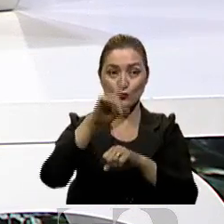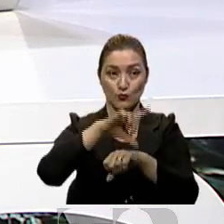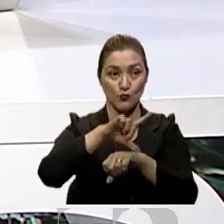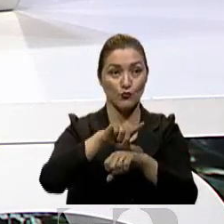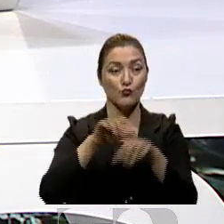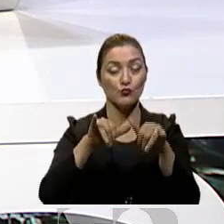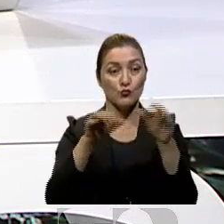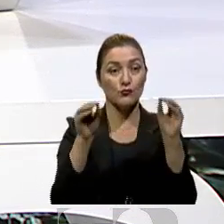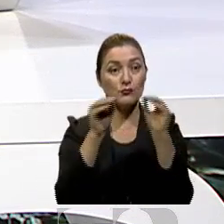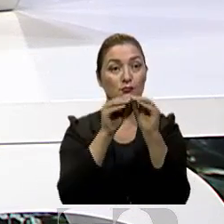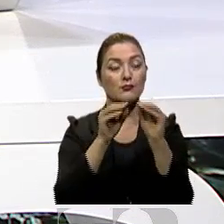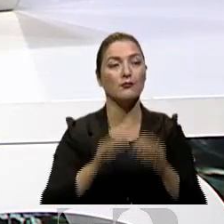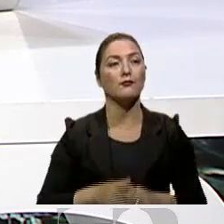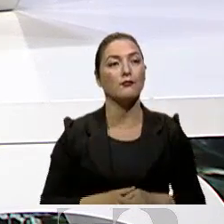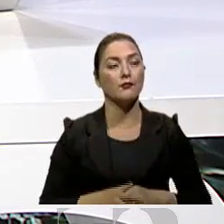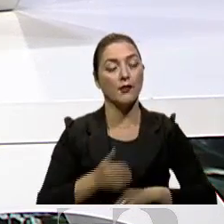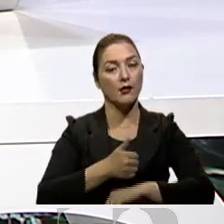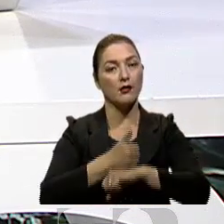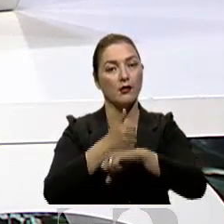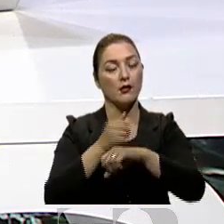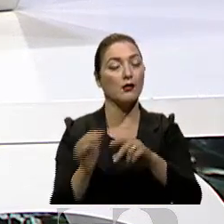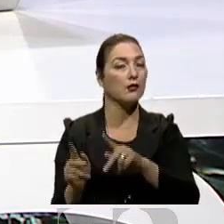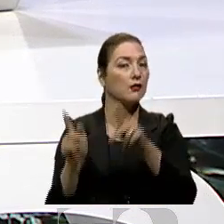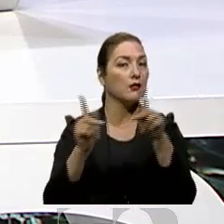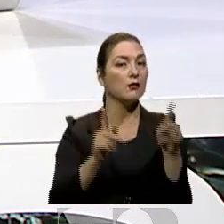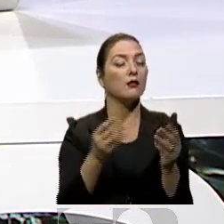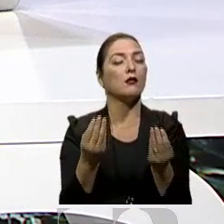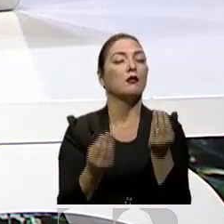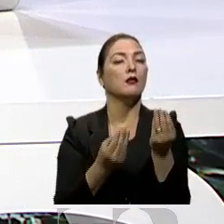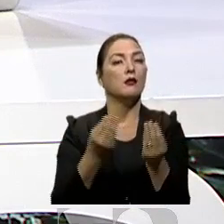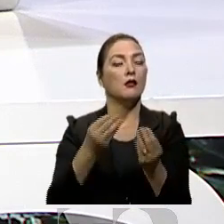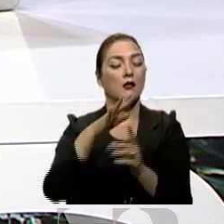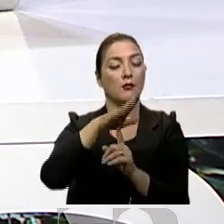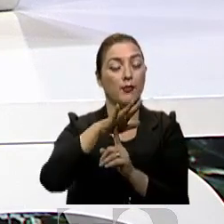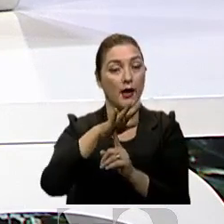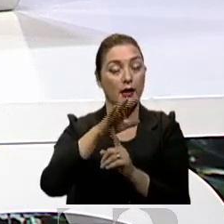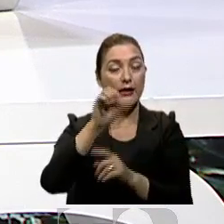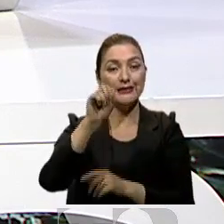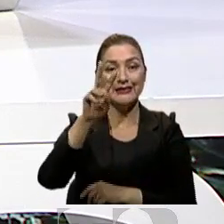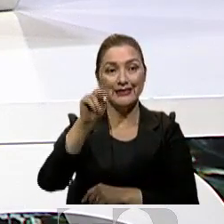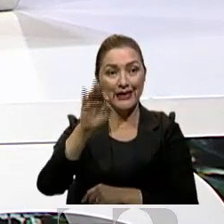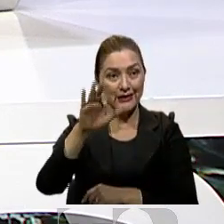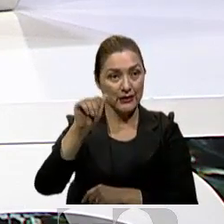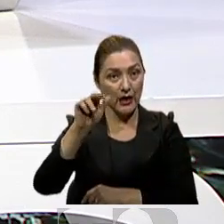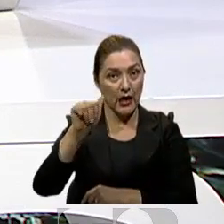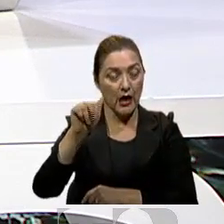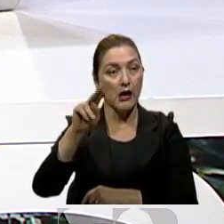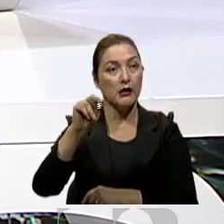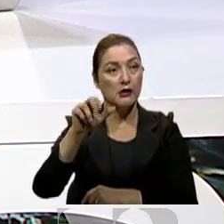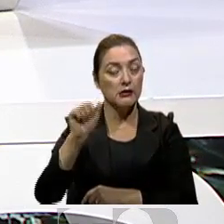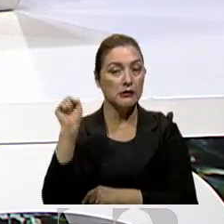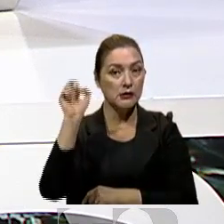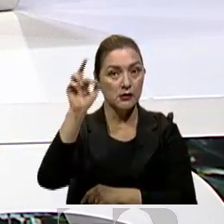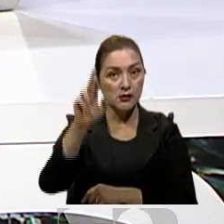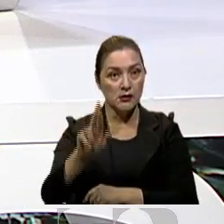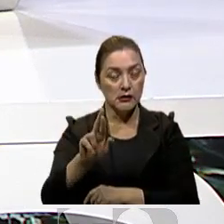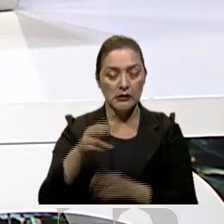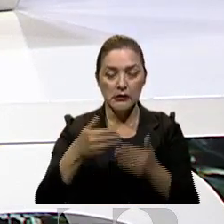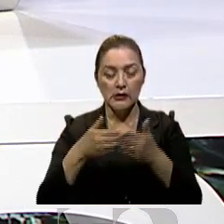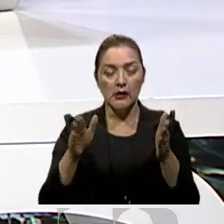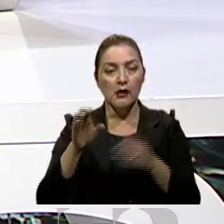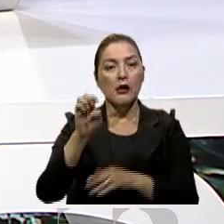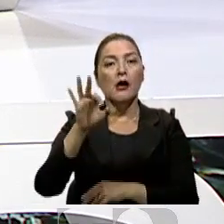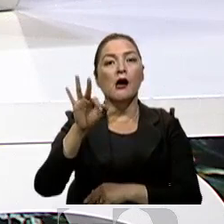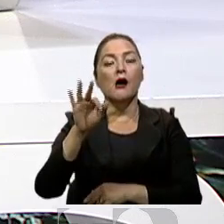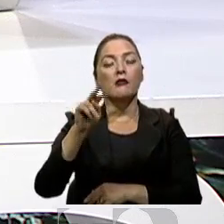8:41. Continuamos con más. Las autoridades tienen previsto rehabilitar el Parque de Santa Ana, que está ubicado en el sur de la capital. Stephanie Paz